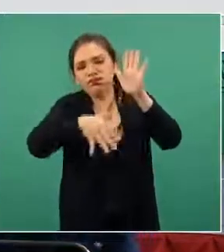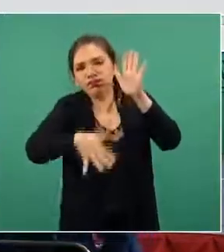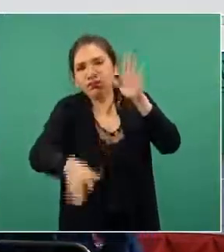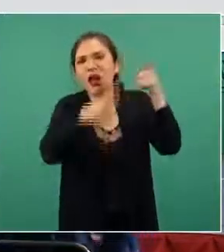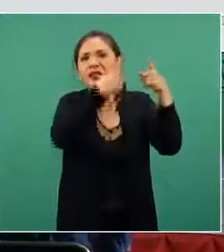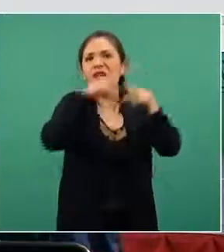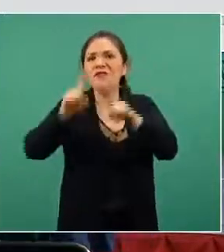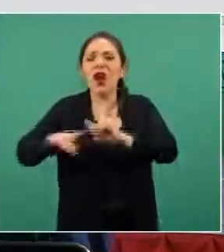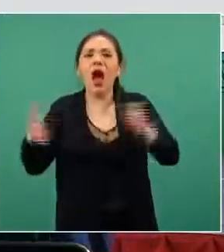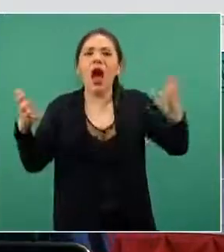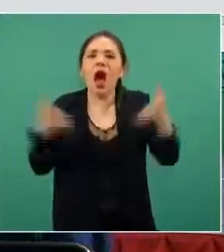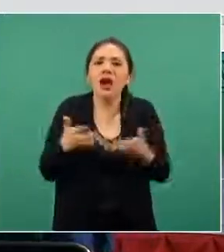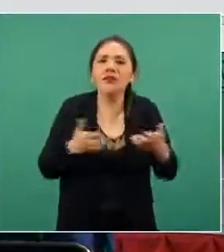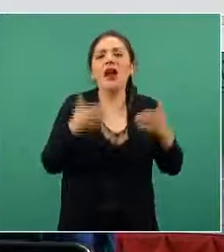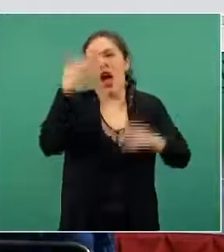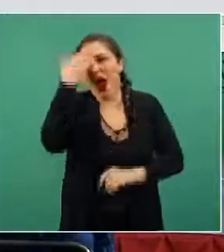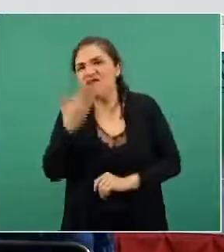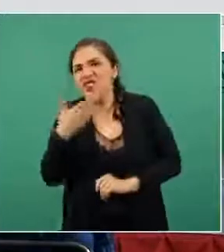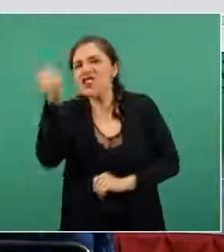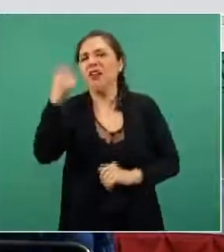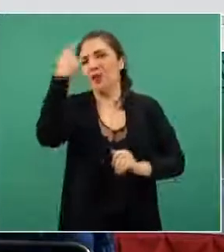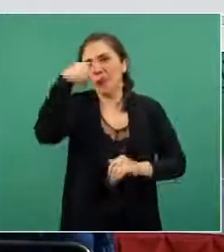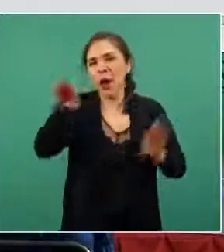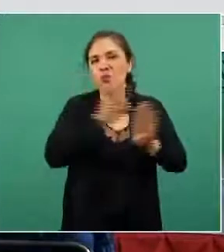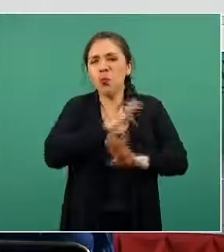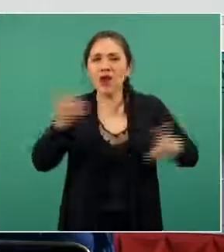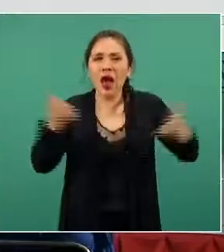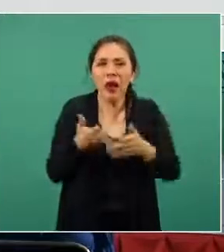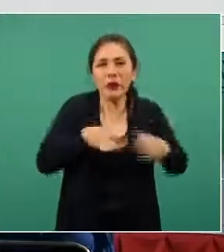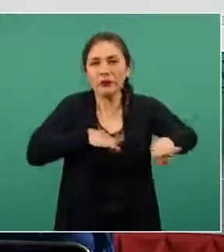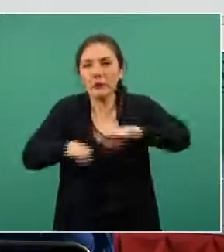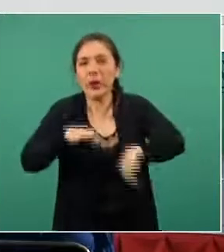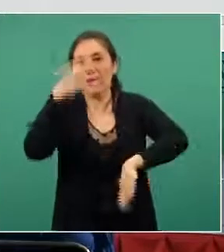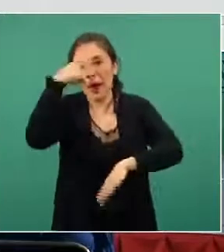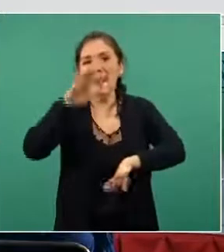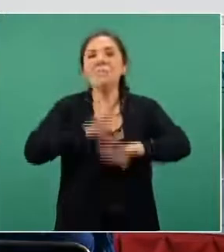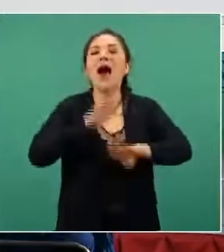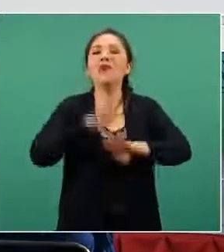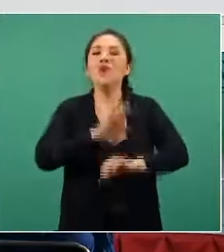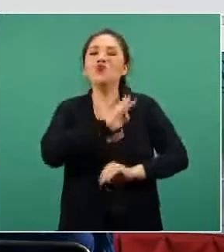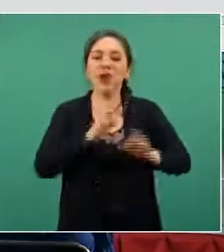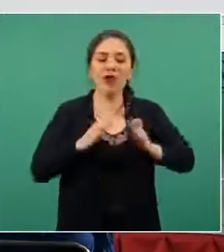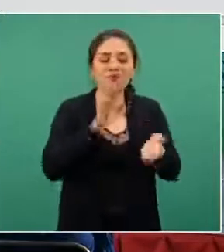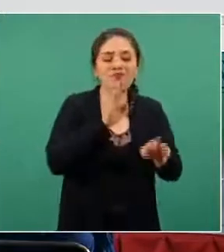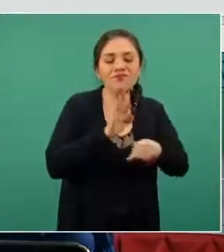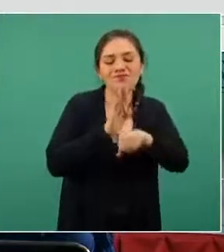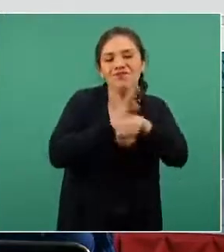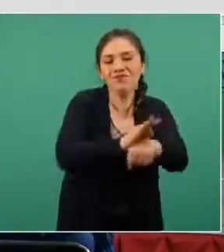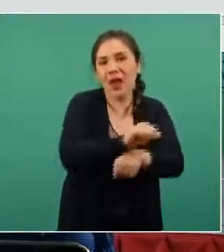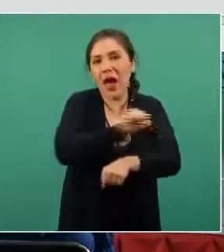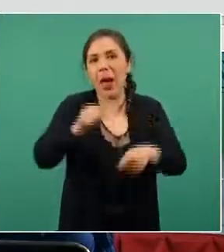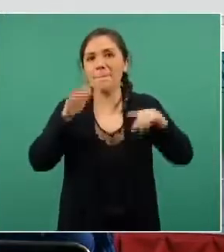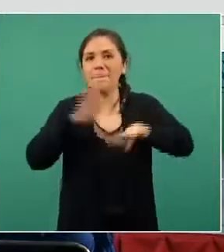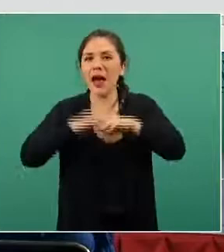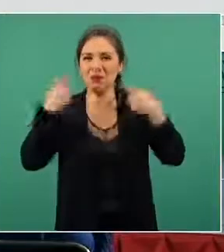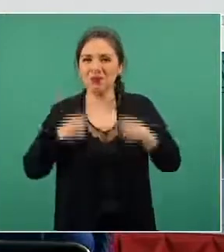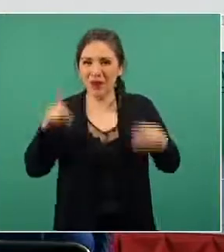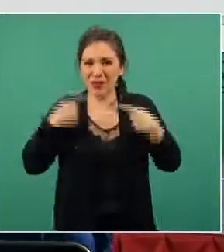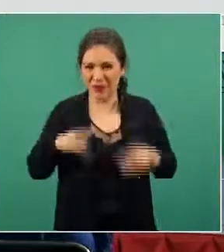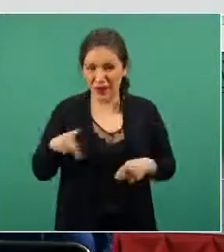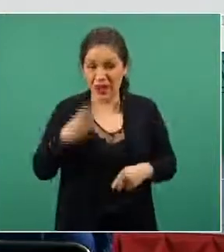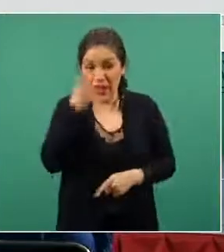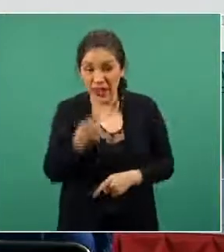con habilidades y destrezas para que impactemos en la mayor cantidad de pacientes, de forma tal que a través